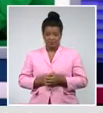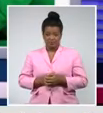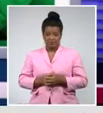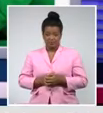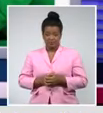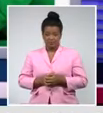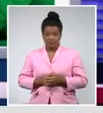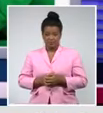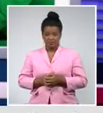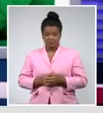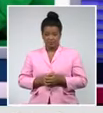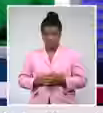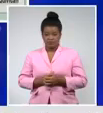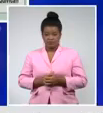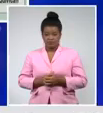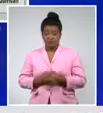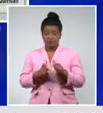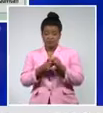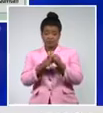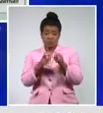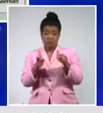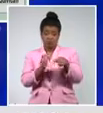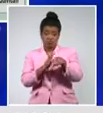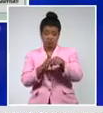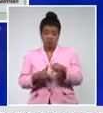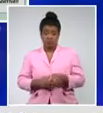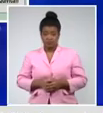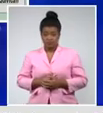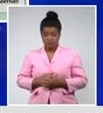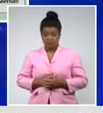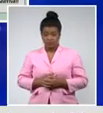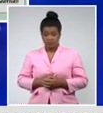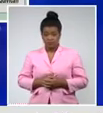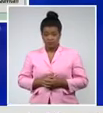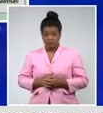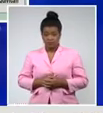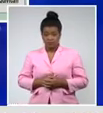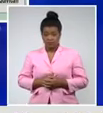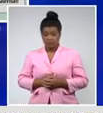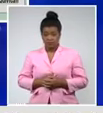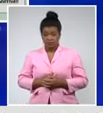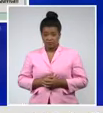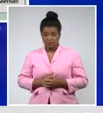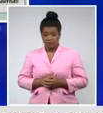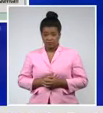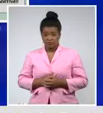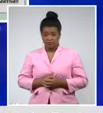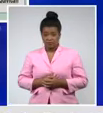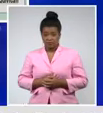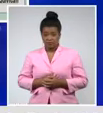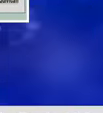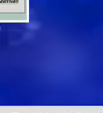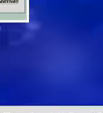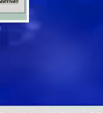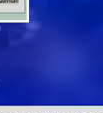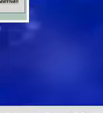de COVID en nuestro país, de tasas de incidencia. Ahí ustedes lo tienen, estamos hablando del